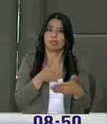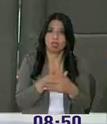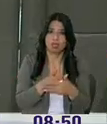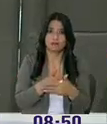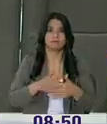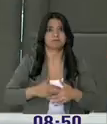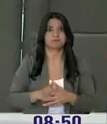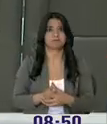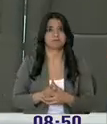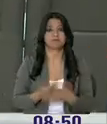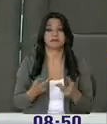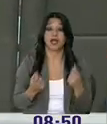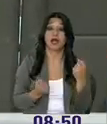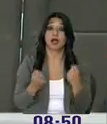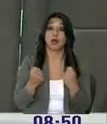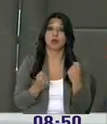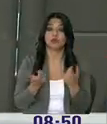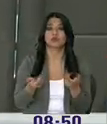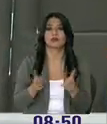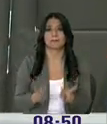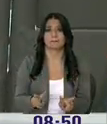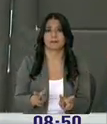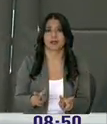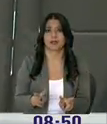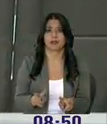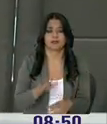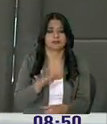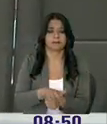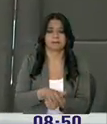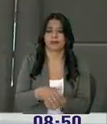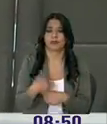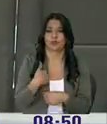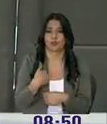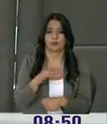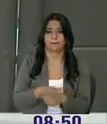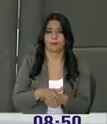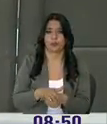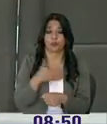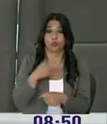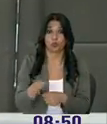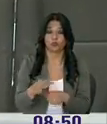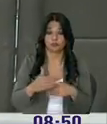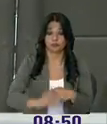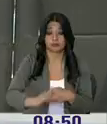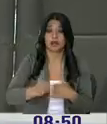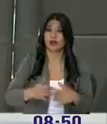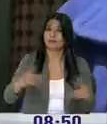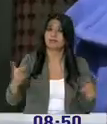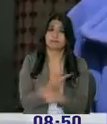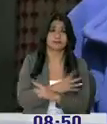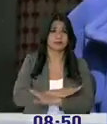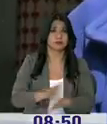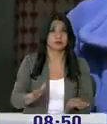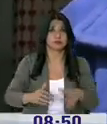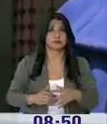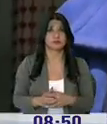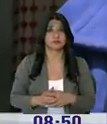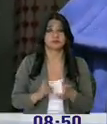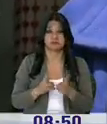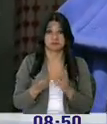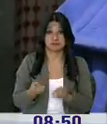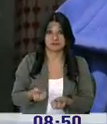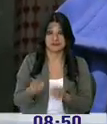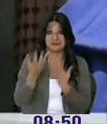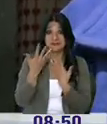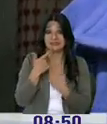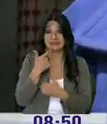de hecho ya un carro prácticamente de se topó ahí cuando había menos socavón pero ahora está muy peligroso un vecino me comentaba que